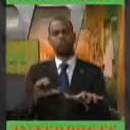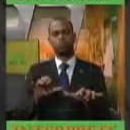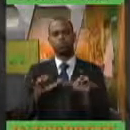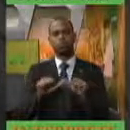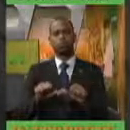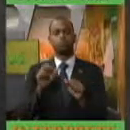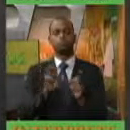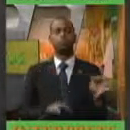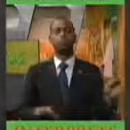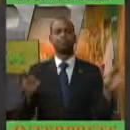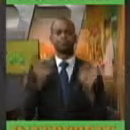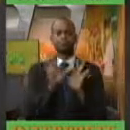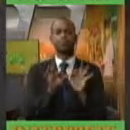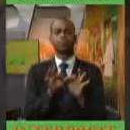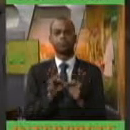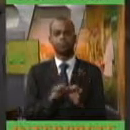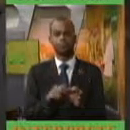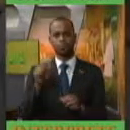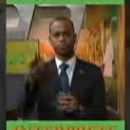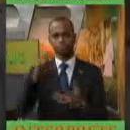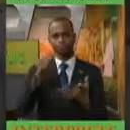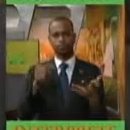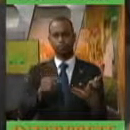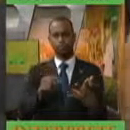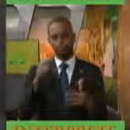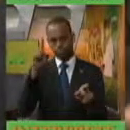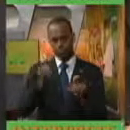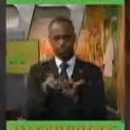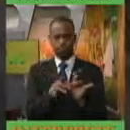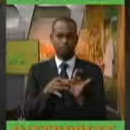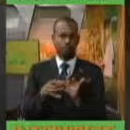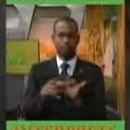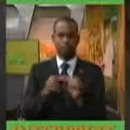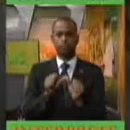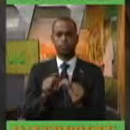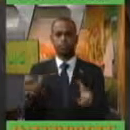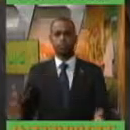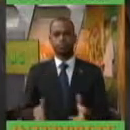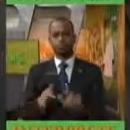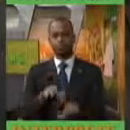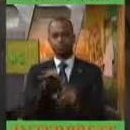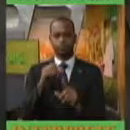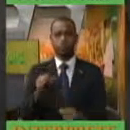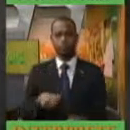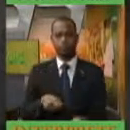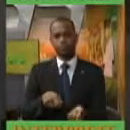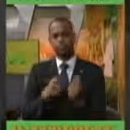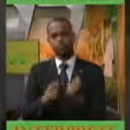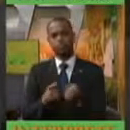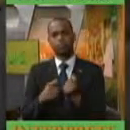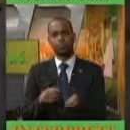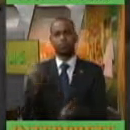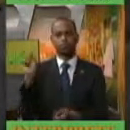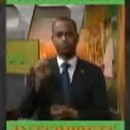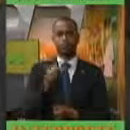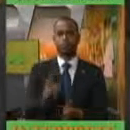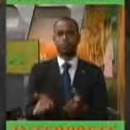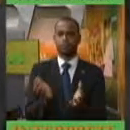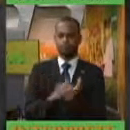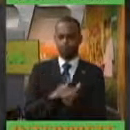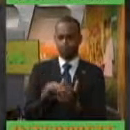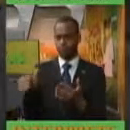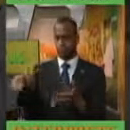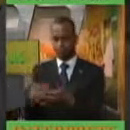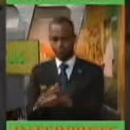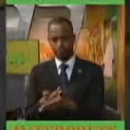eso la importancia de estos compromisos. Y le seguimos diciendo especialmente a los síndicos, a los que se van a reelegir y a